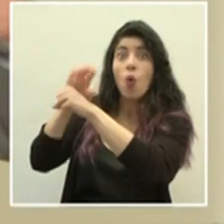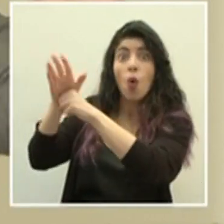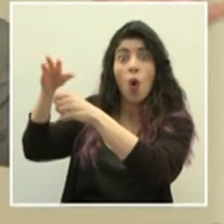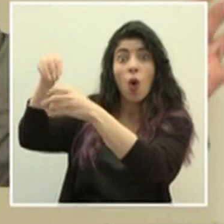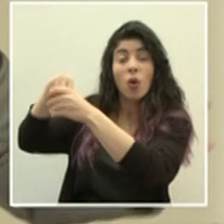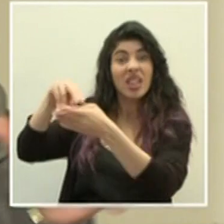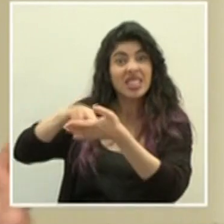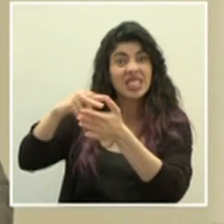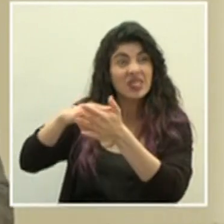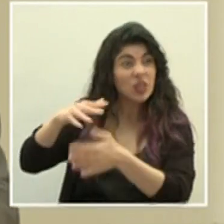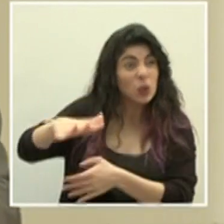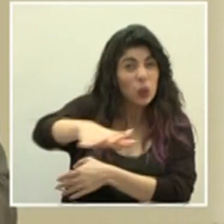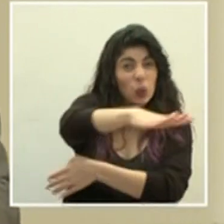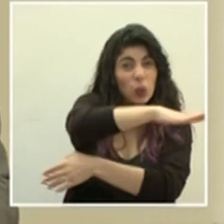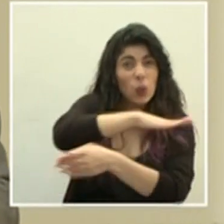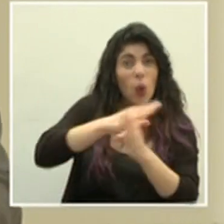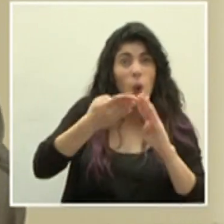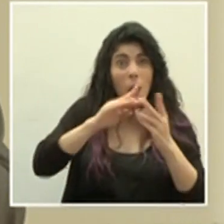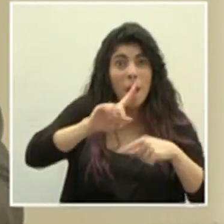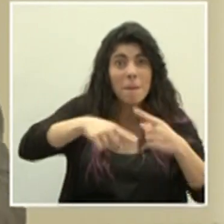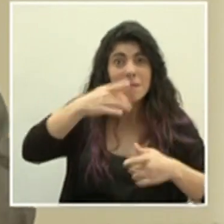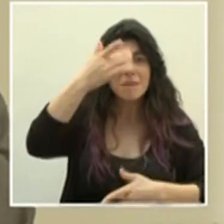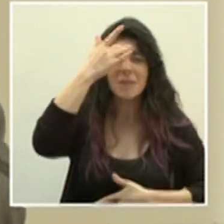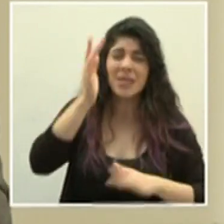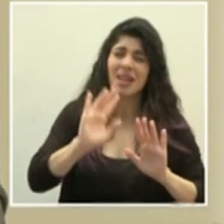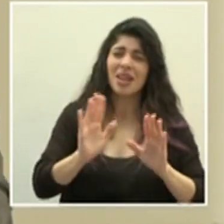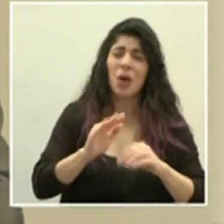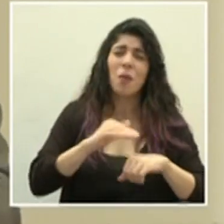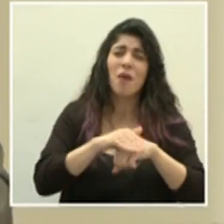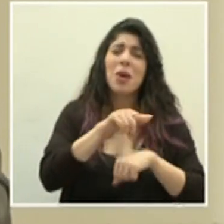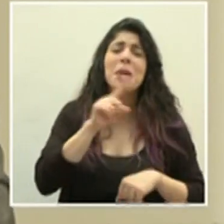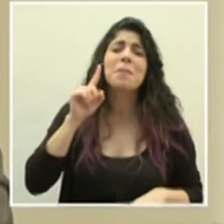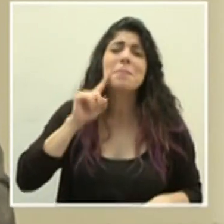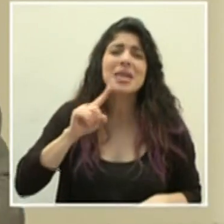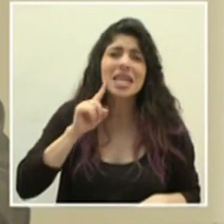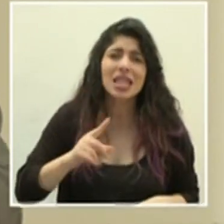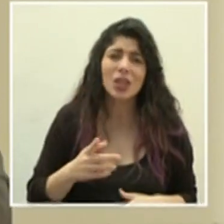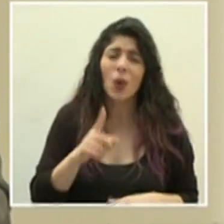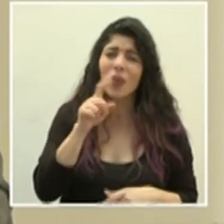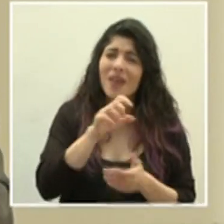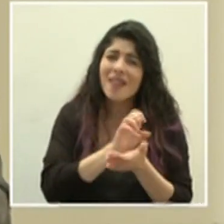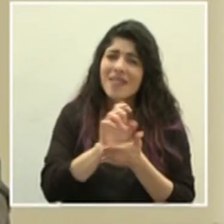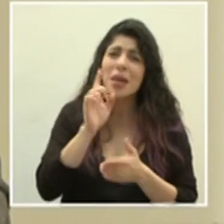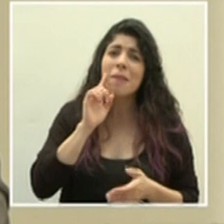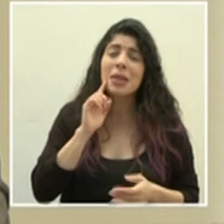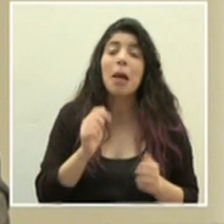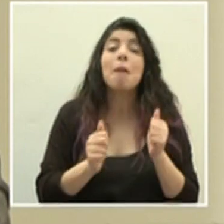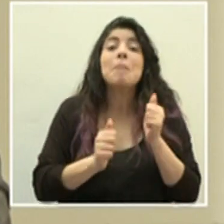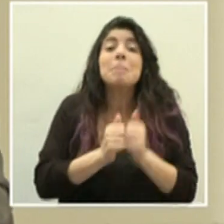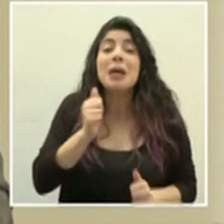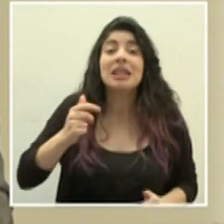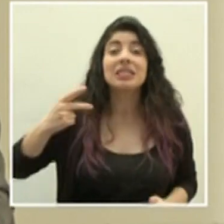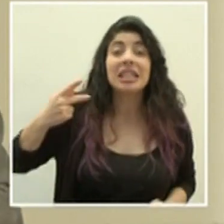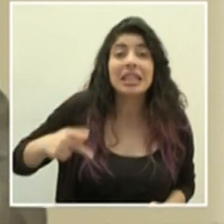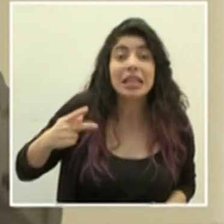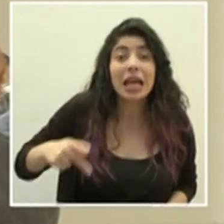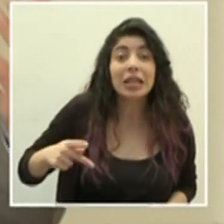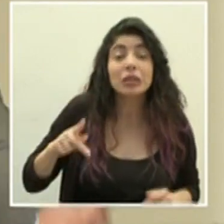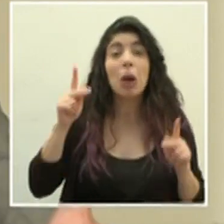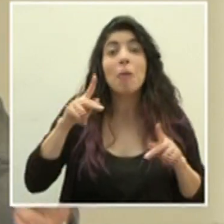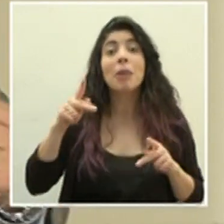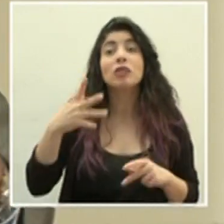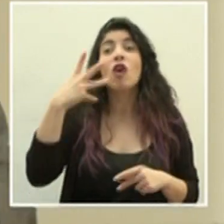el resto de la comunidad va a enfermar. Por favor, eso es un mito, hay que evitarlo. Se arriesgan más las personas que están saliendo